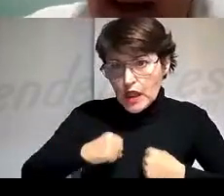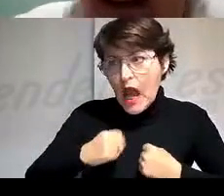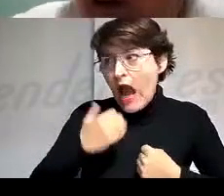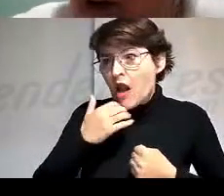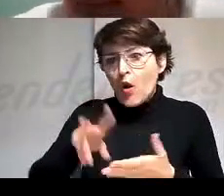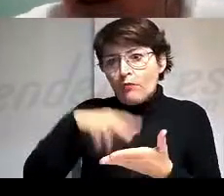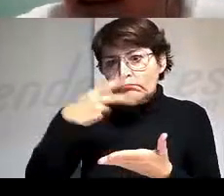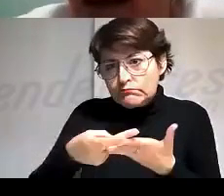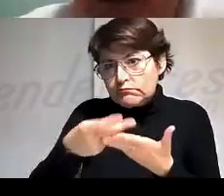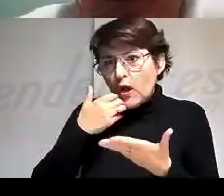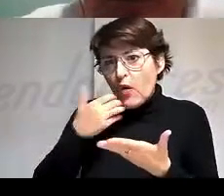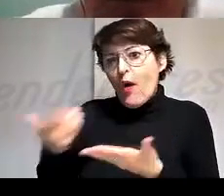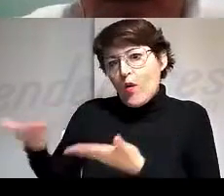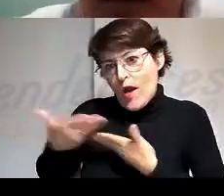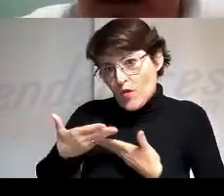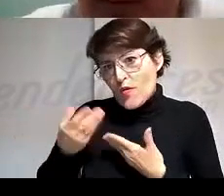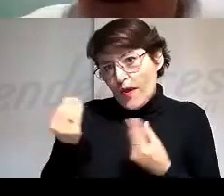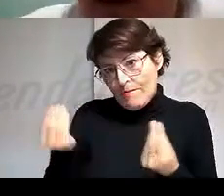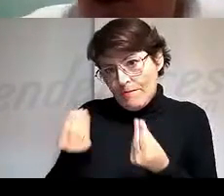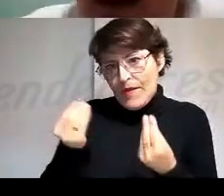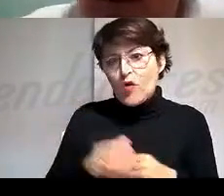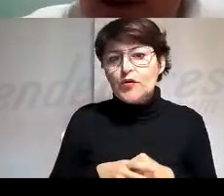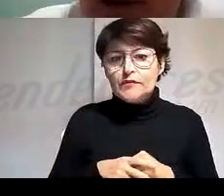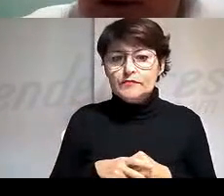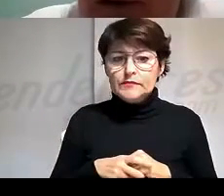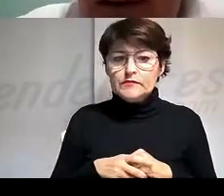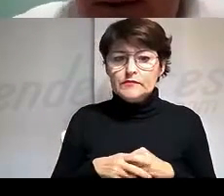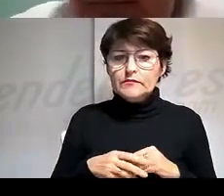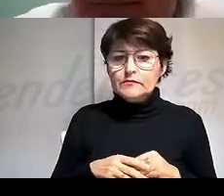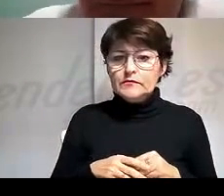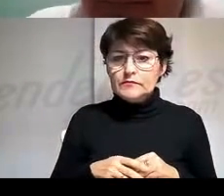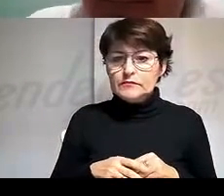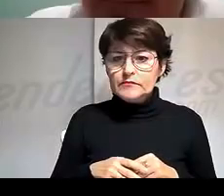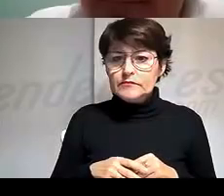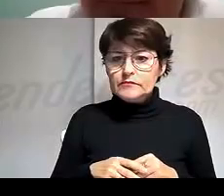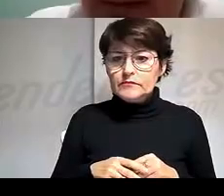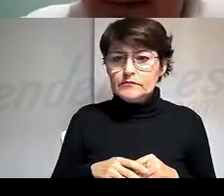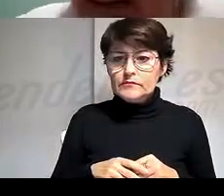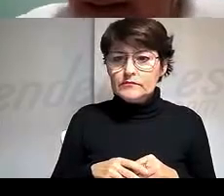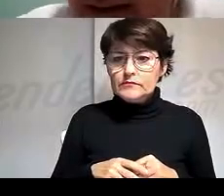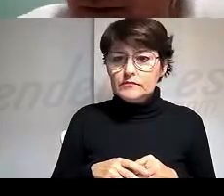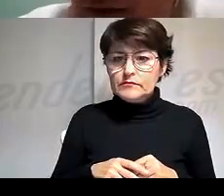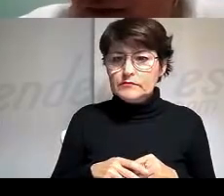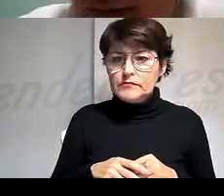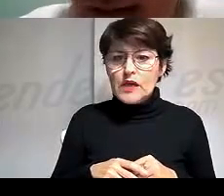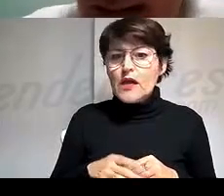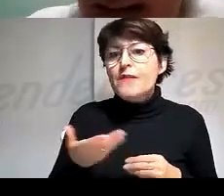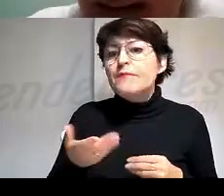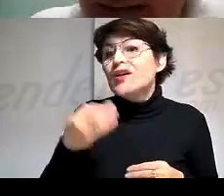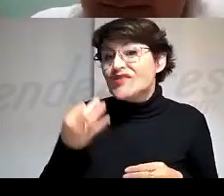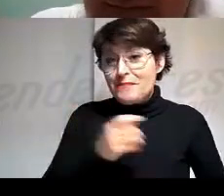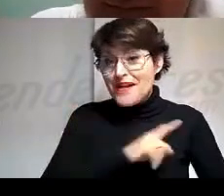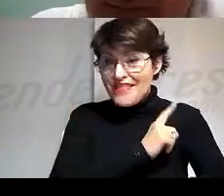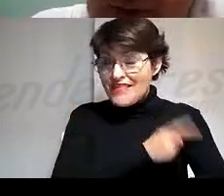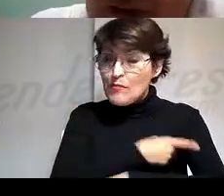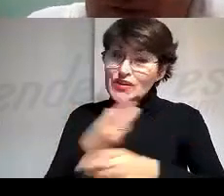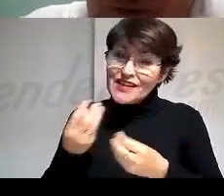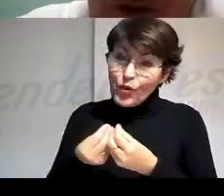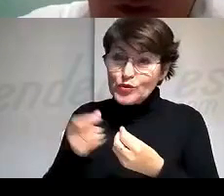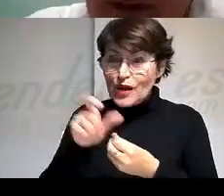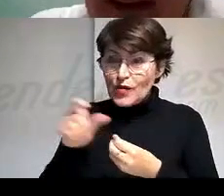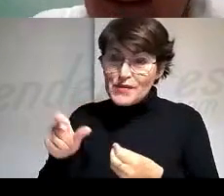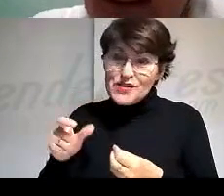Aparte, no sé qué pensaréis vosotras, pero realizar ejercicio en compañía yo creo que